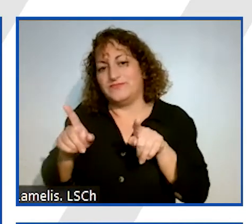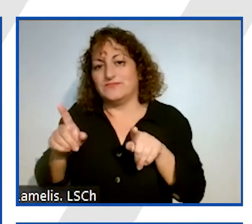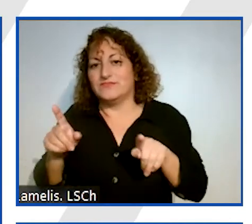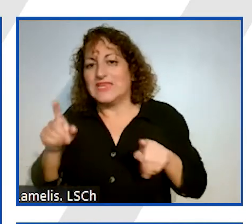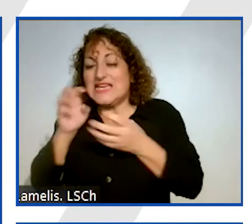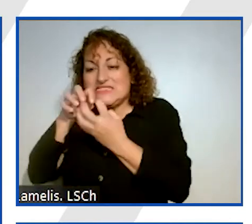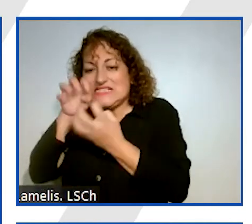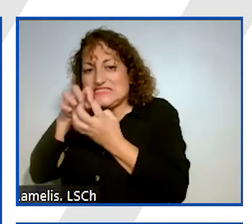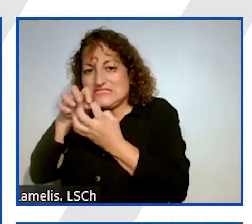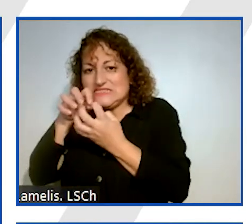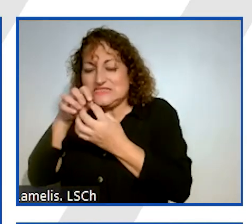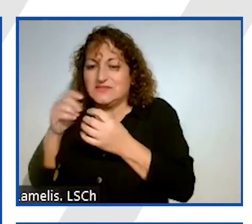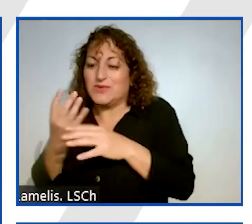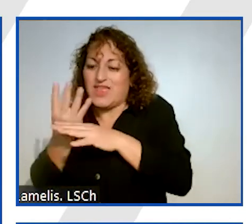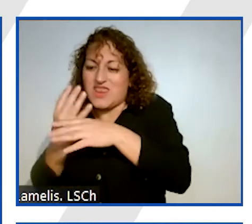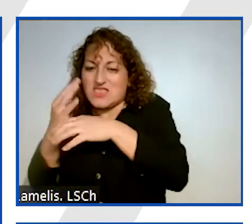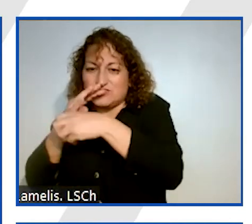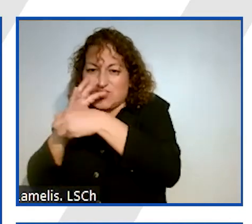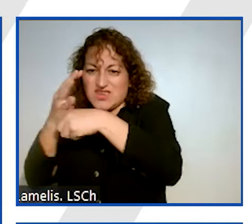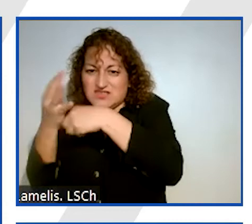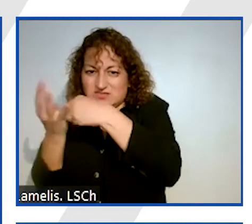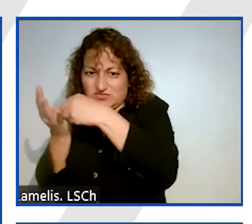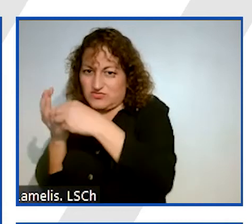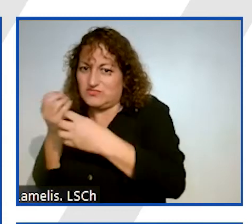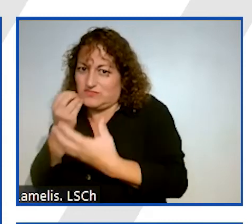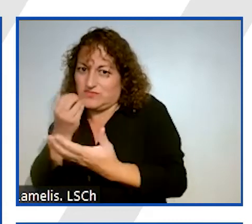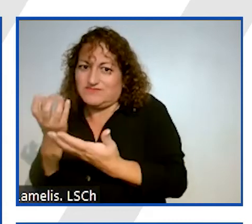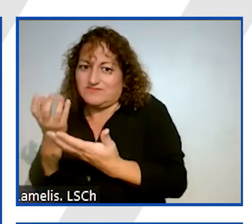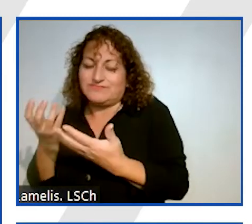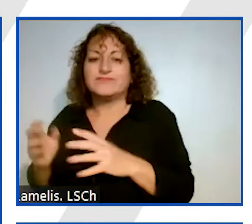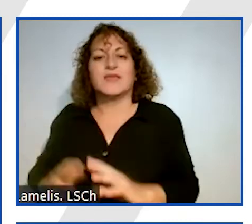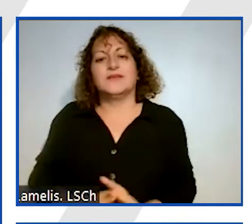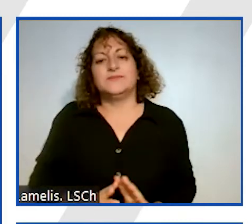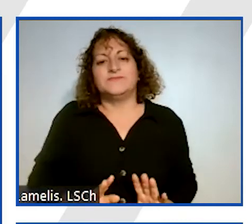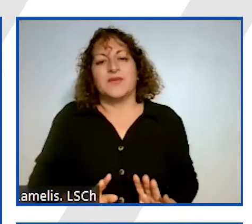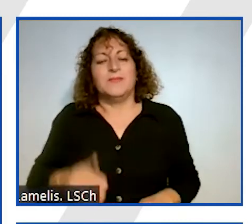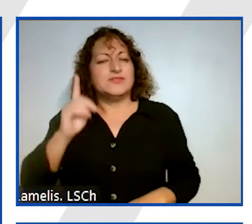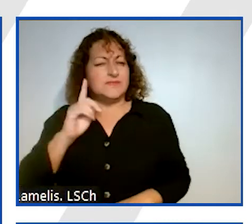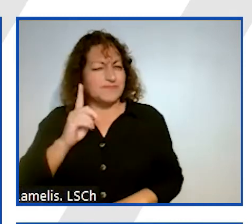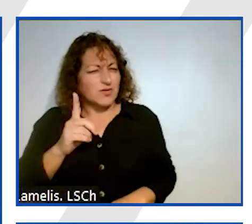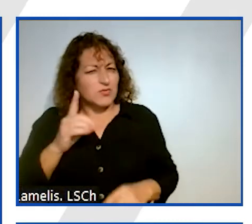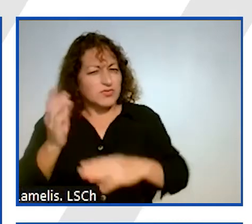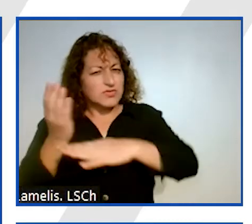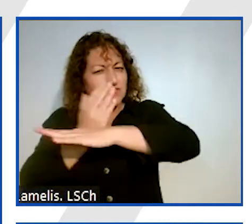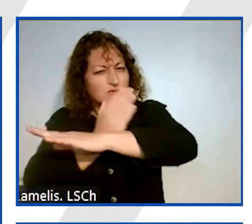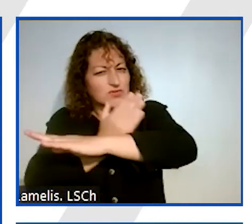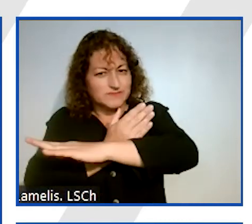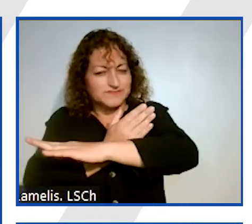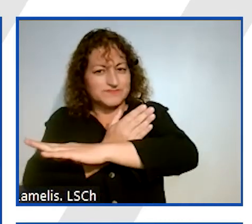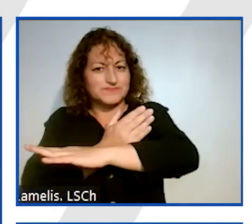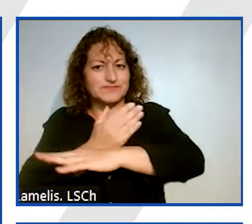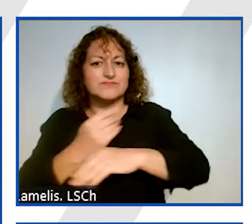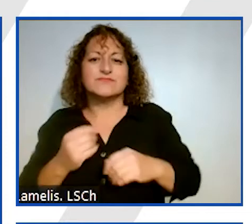Sin embargo, si se le rompe un diente a un tiburón, tiene algo bastante mágico que quisiéramos tener